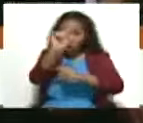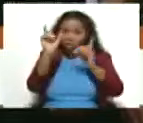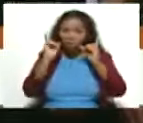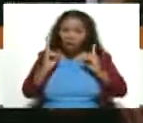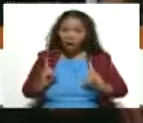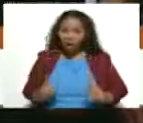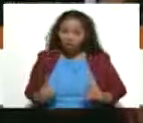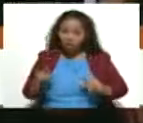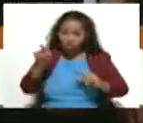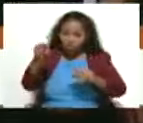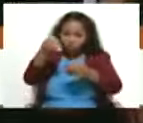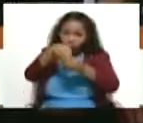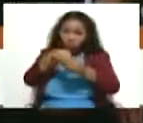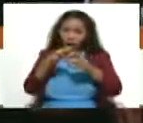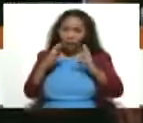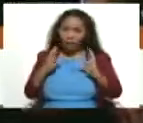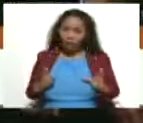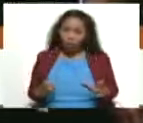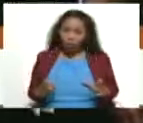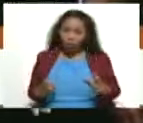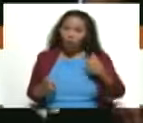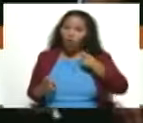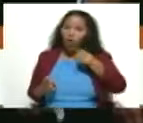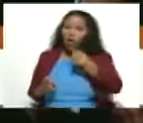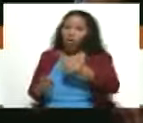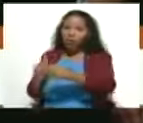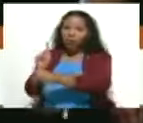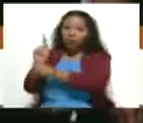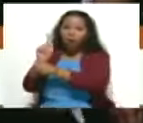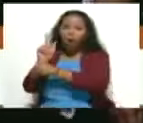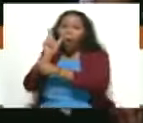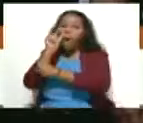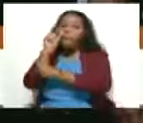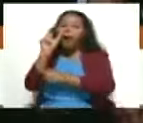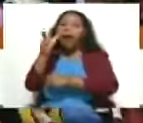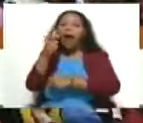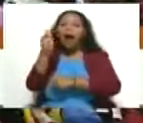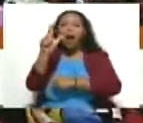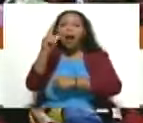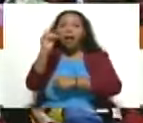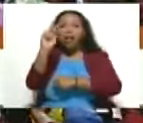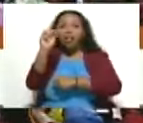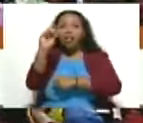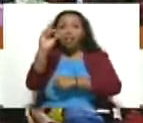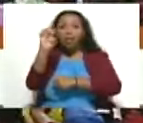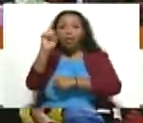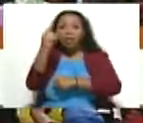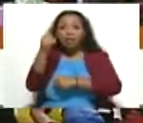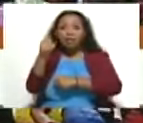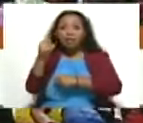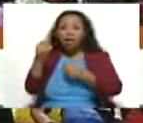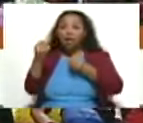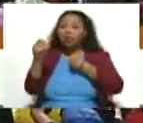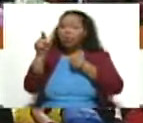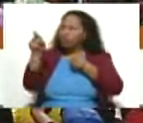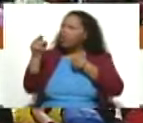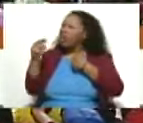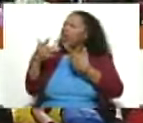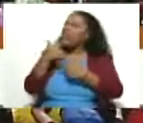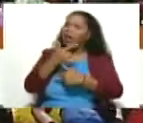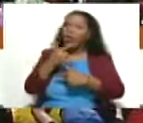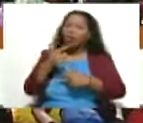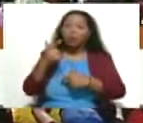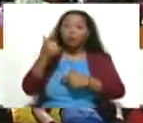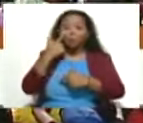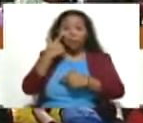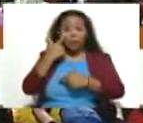descanso. Y yo le dije a Galíndez, yo le dije, papá, ¿qué tú le dijiste, Liseta? Yo le